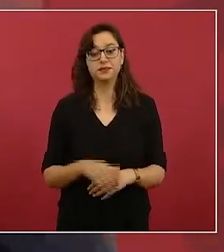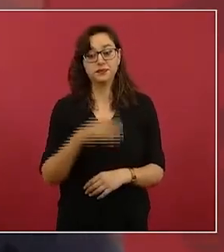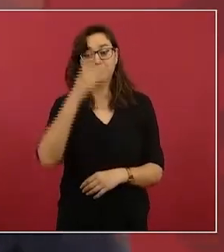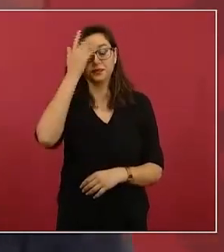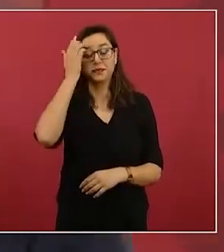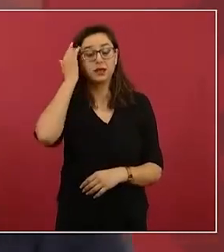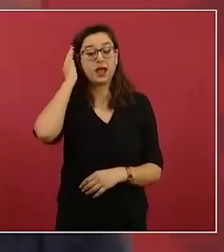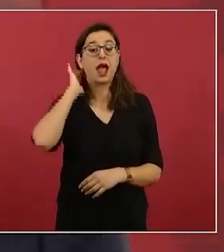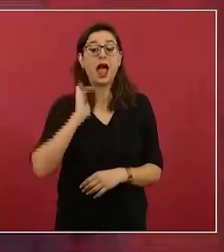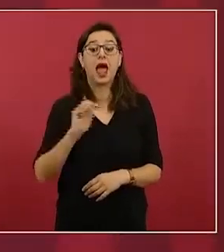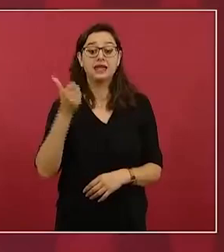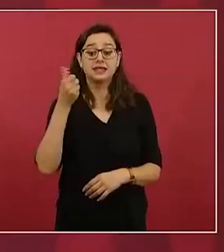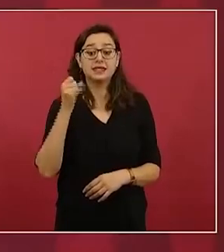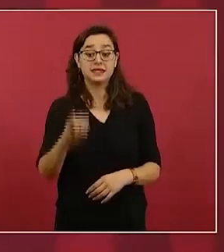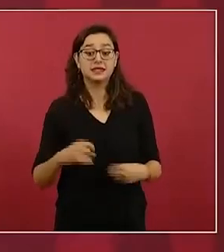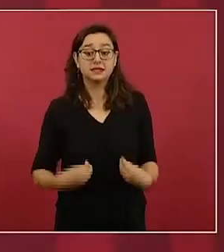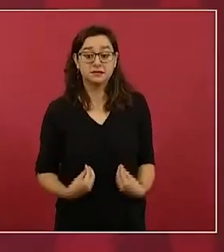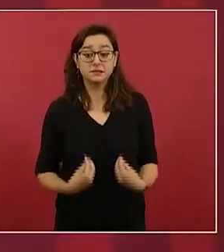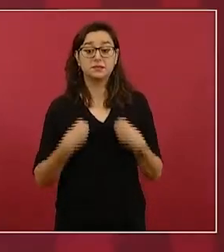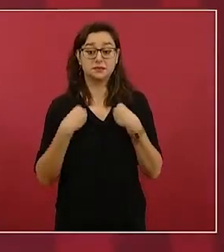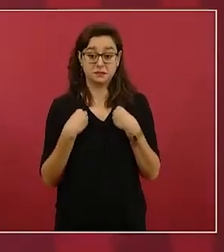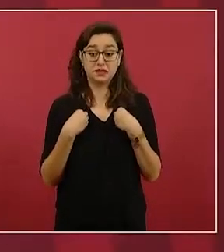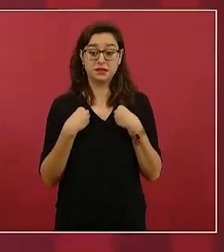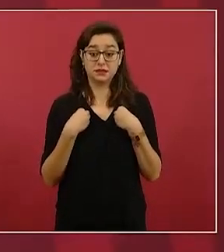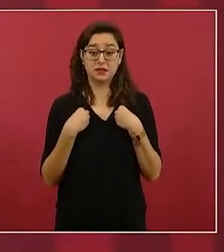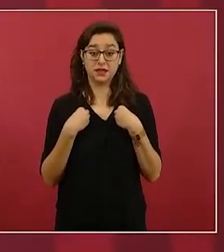Entonces, todavía